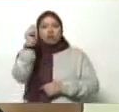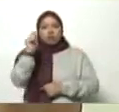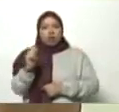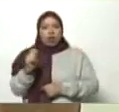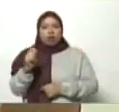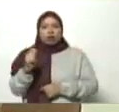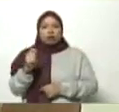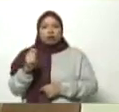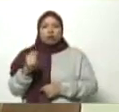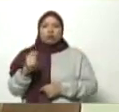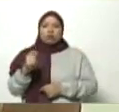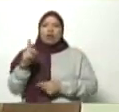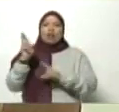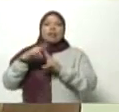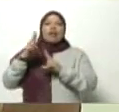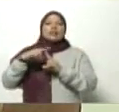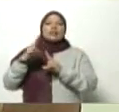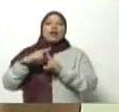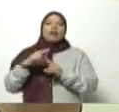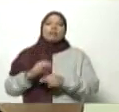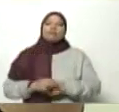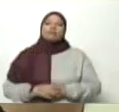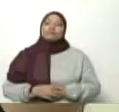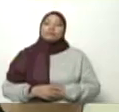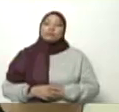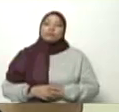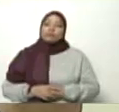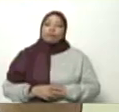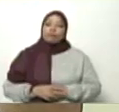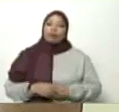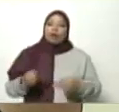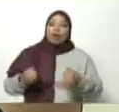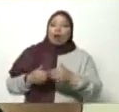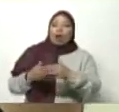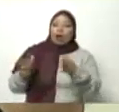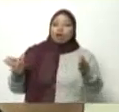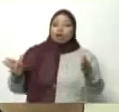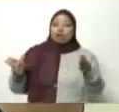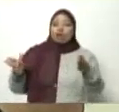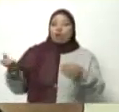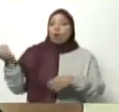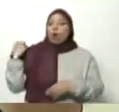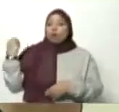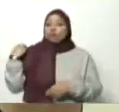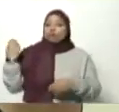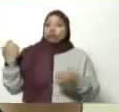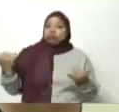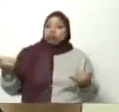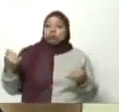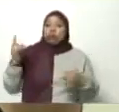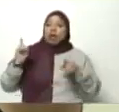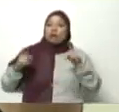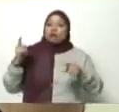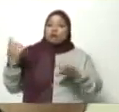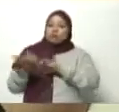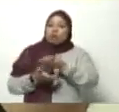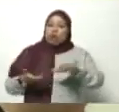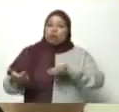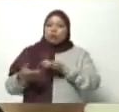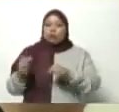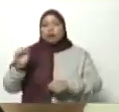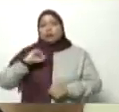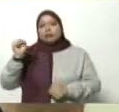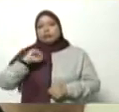la frontera. Se abrió la frontera, el presidente ha reclamado que todavía hay algunas trochas y nosotros